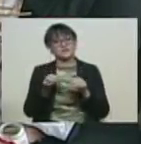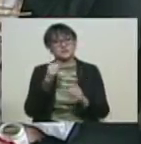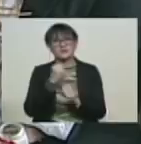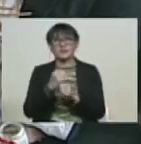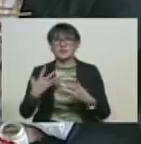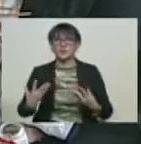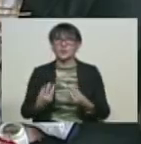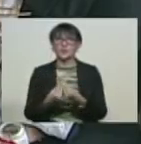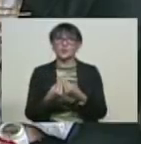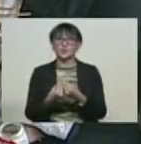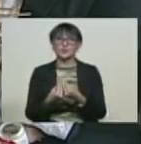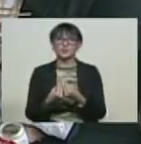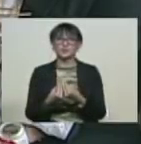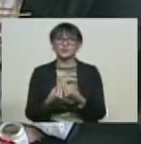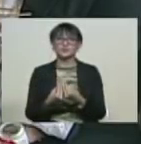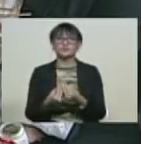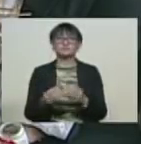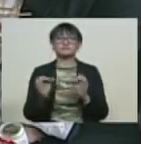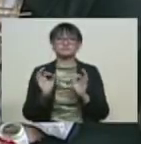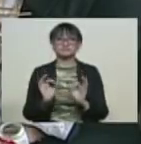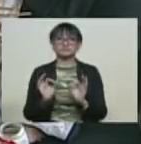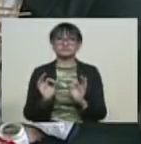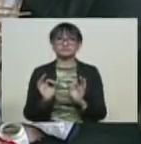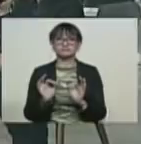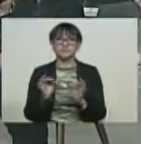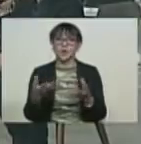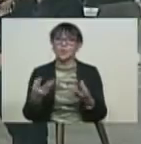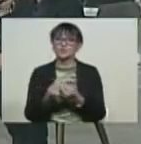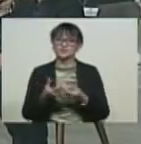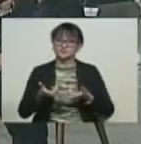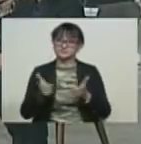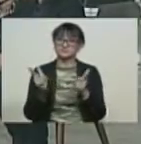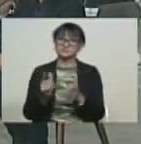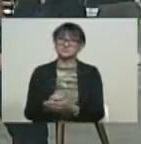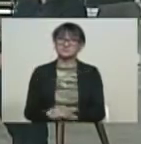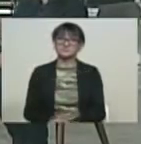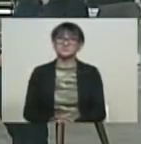trabajando juntos, porque definitivamente juntos todo es posible.